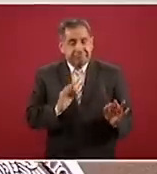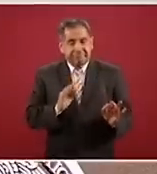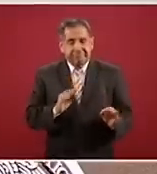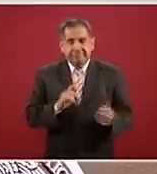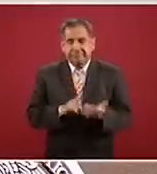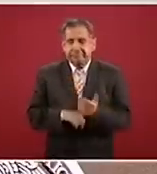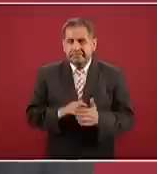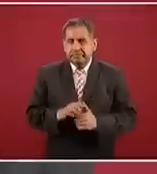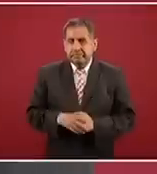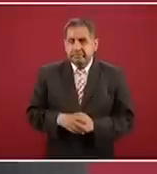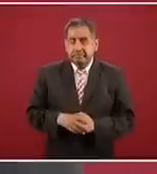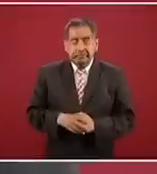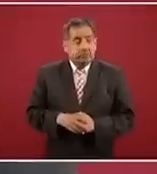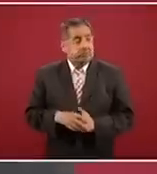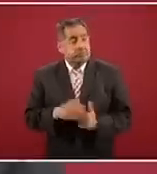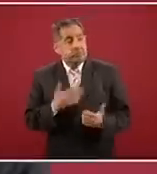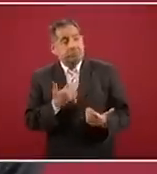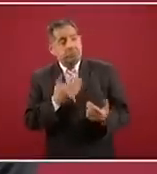qué barbaridad,